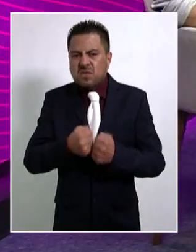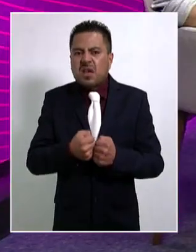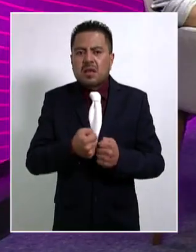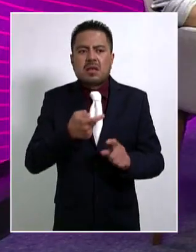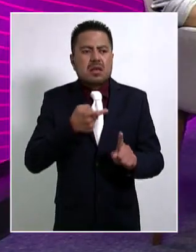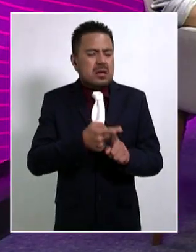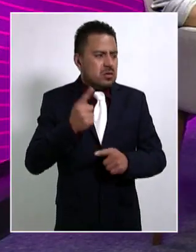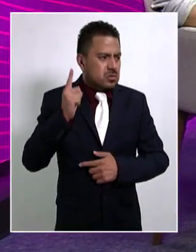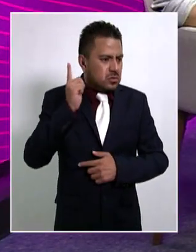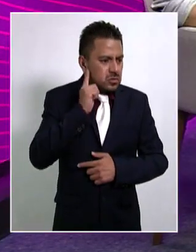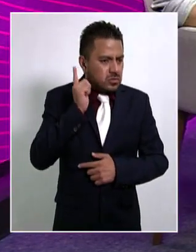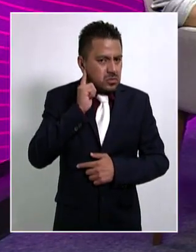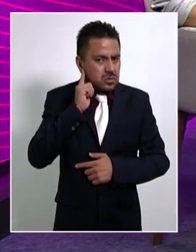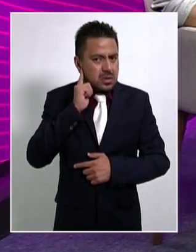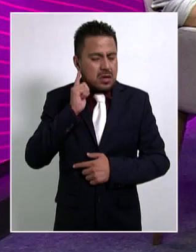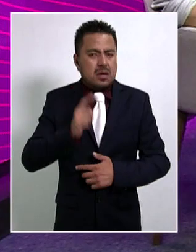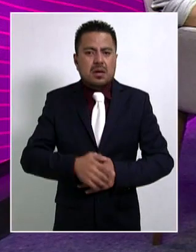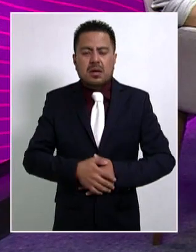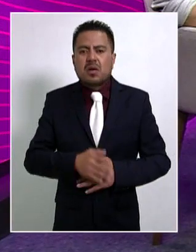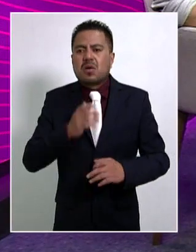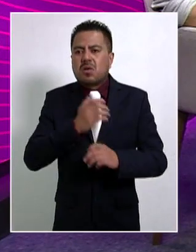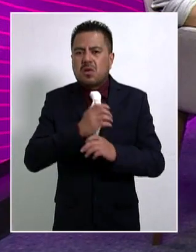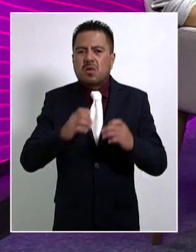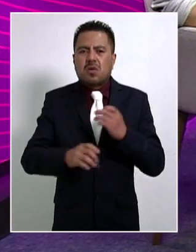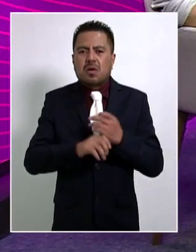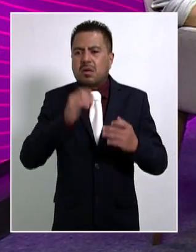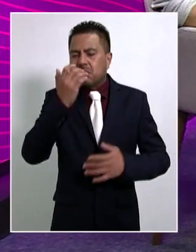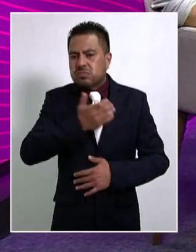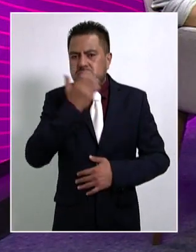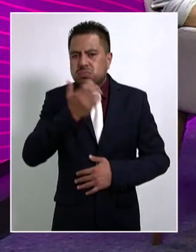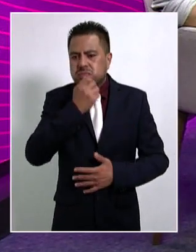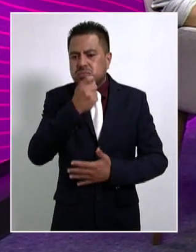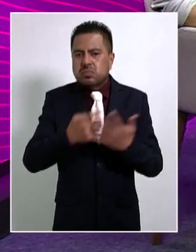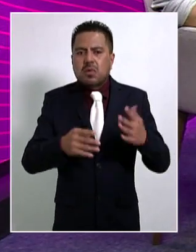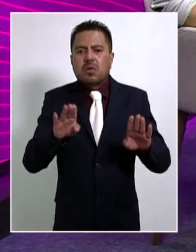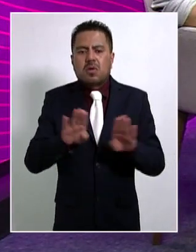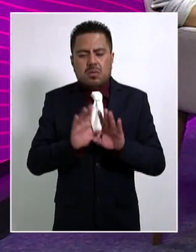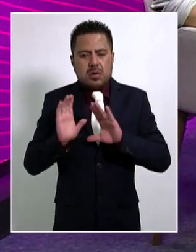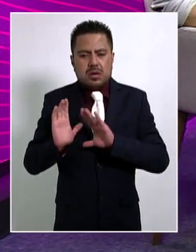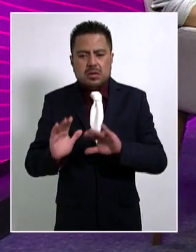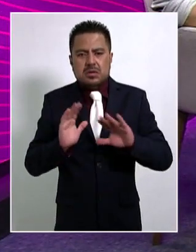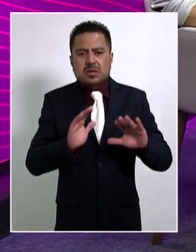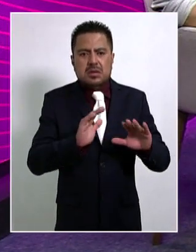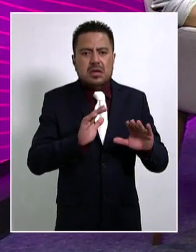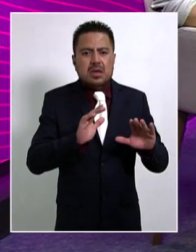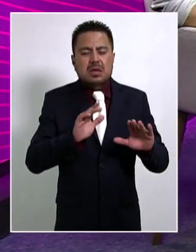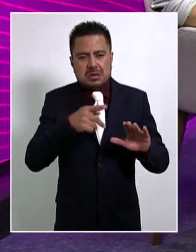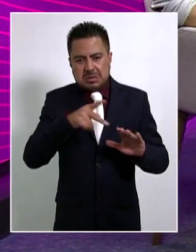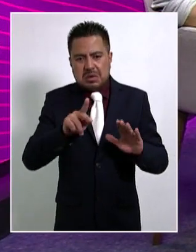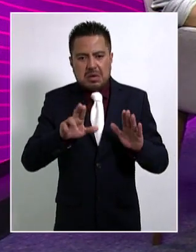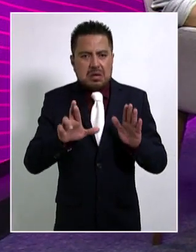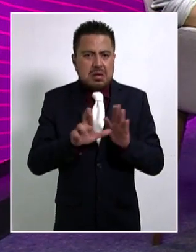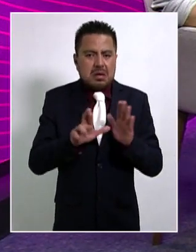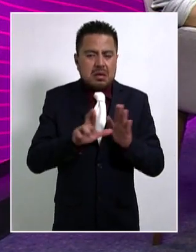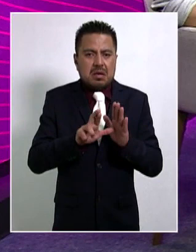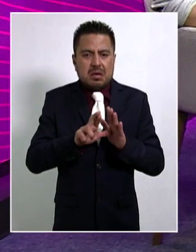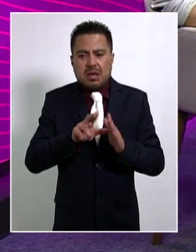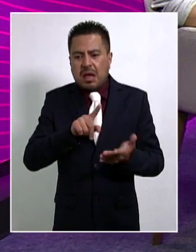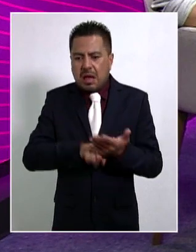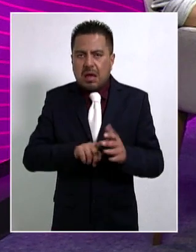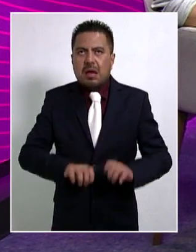Daniela, escuchar que cosas que son cotidianas, como enseñar tu credencial en la entrada de un edificio o ir a pedir un